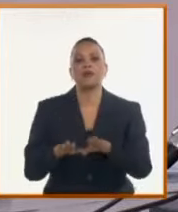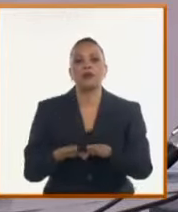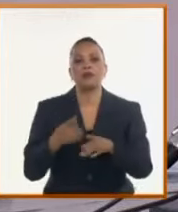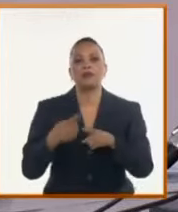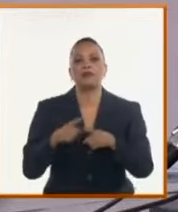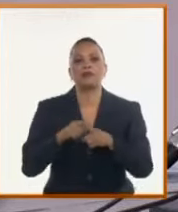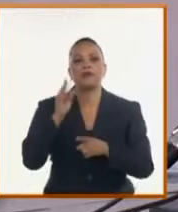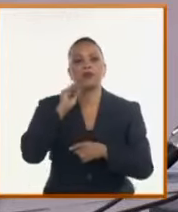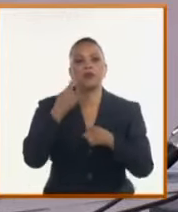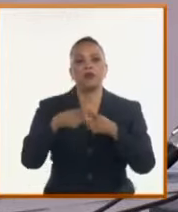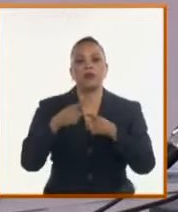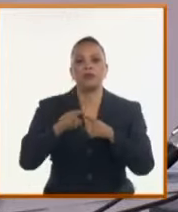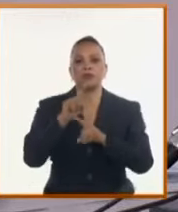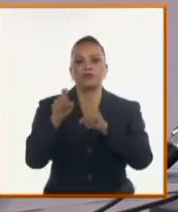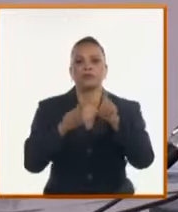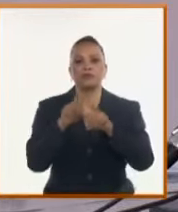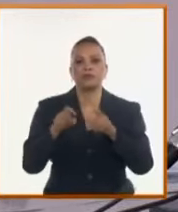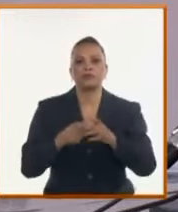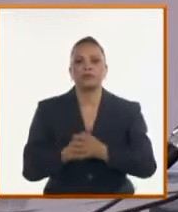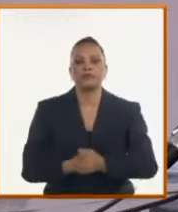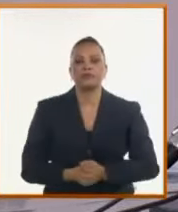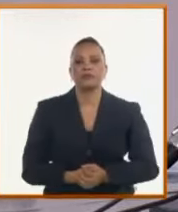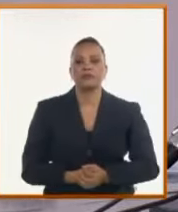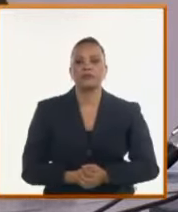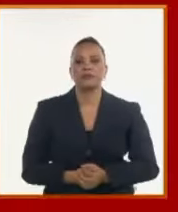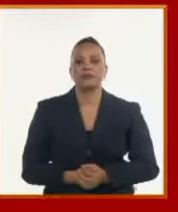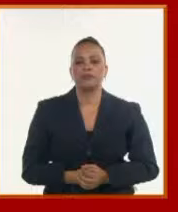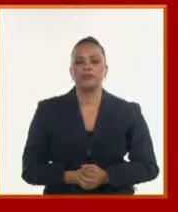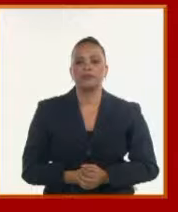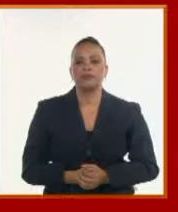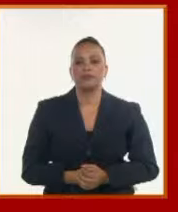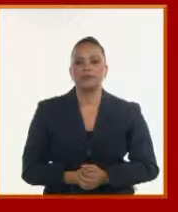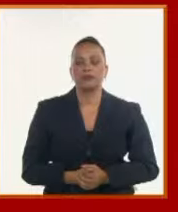opiniones otros comentarios que ustedes nos han hecho